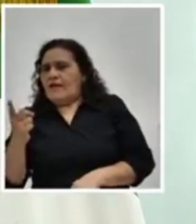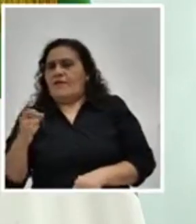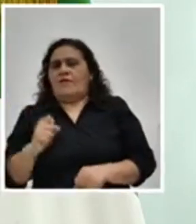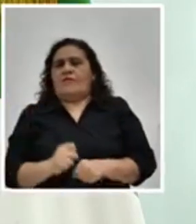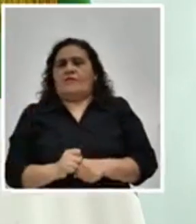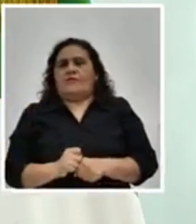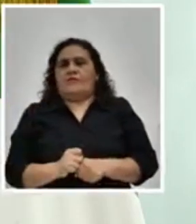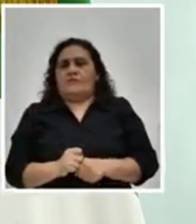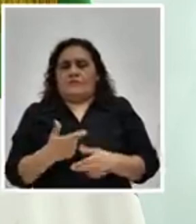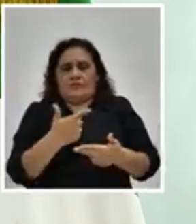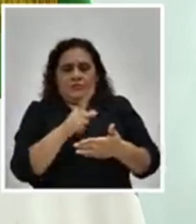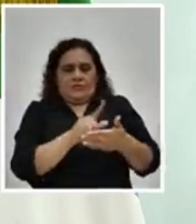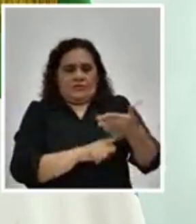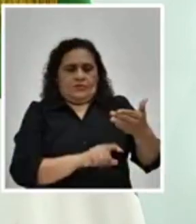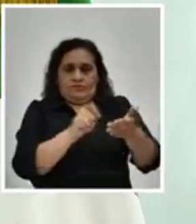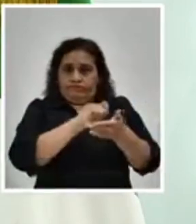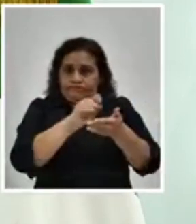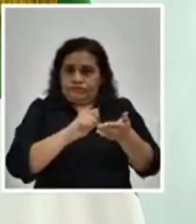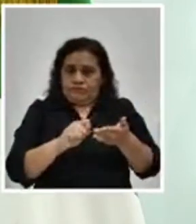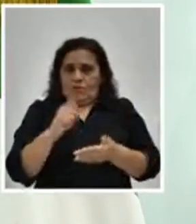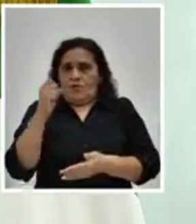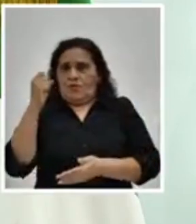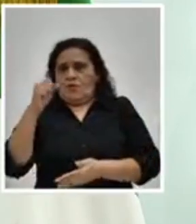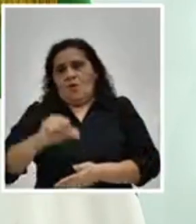con un total de